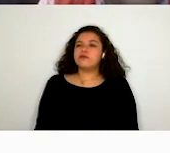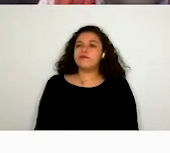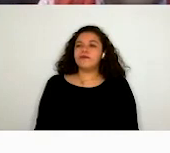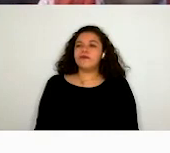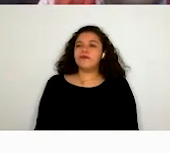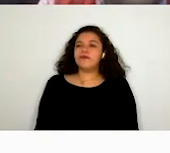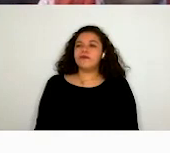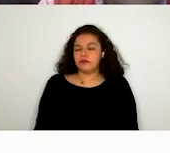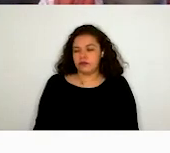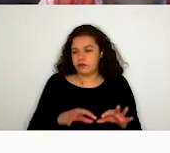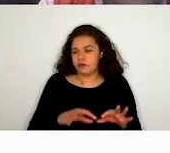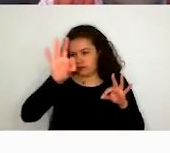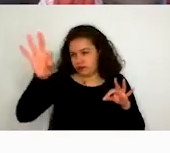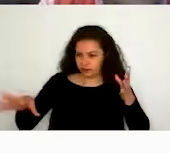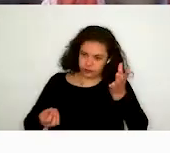Rutas de evacuación.